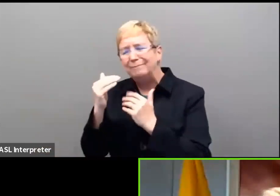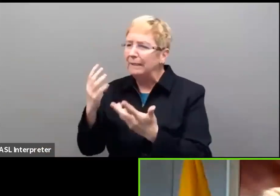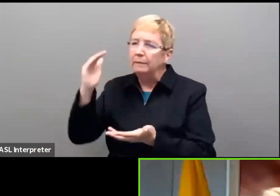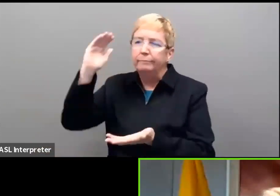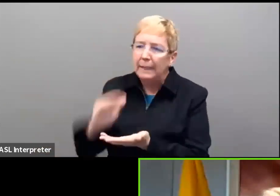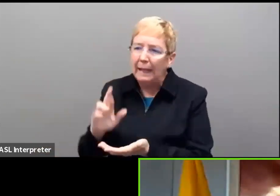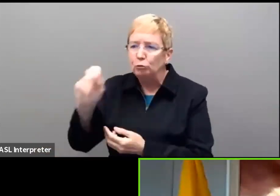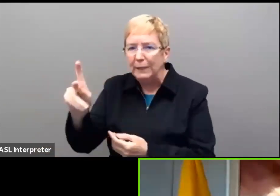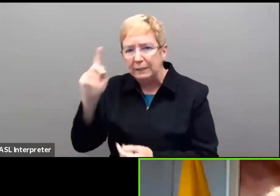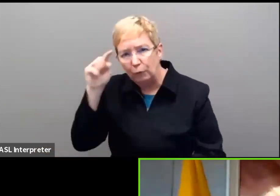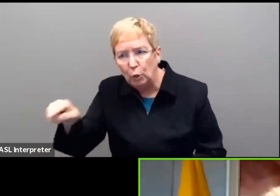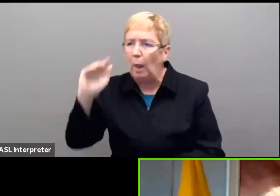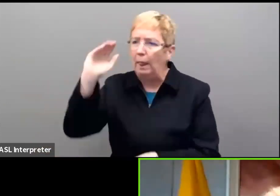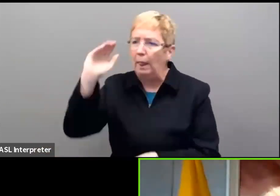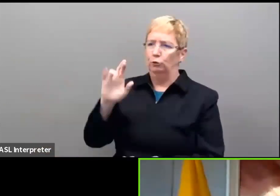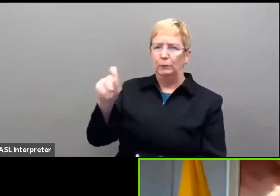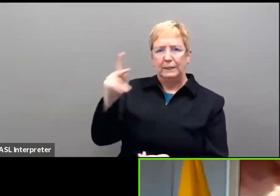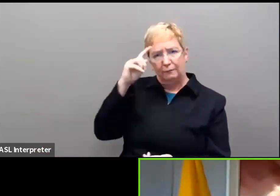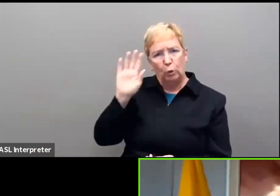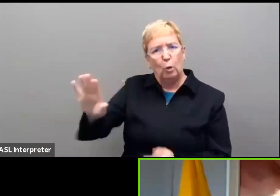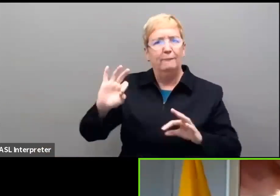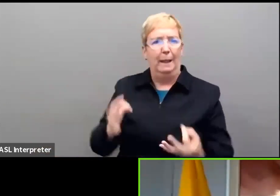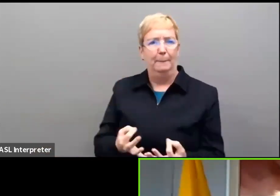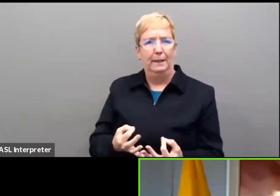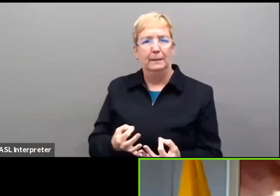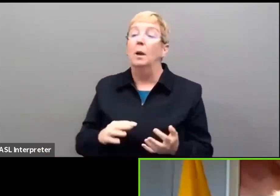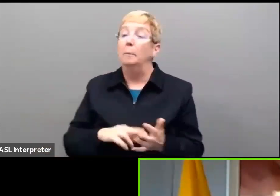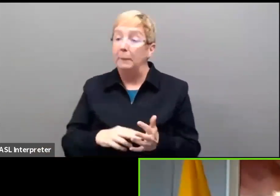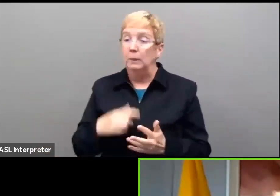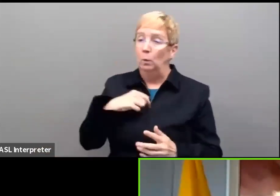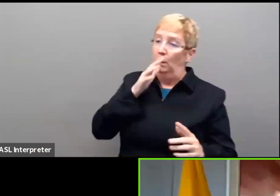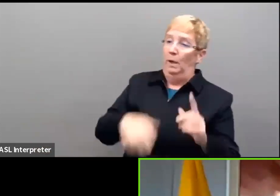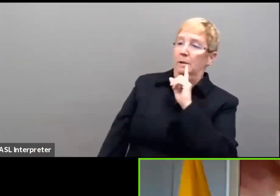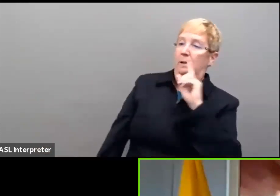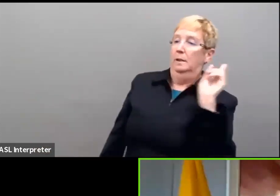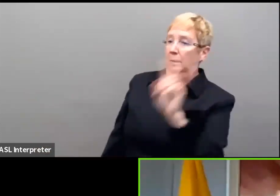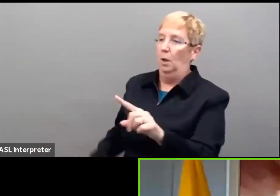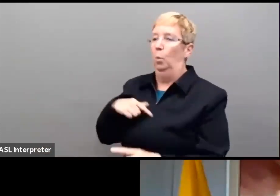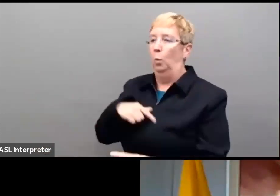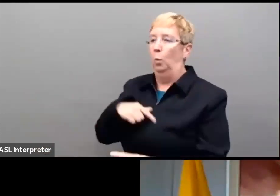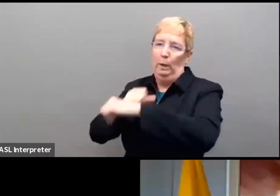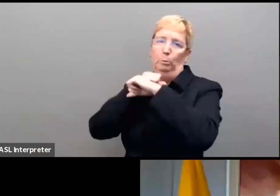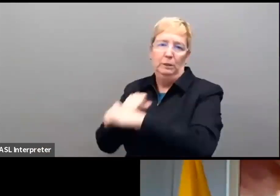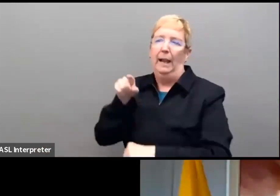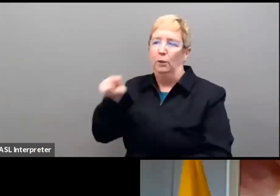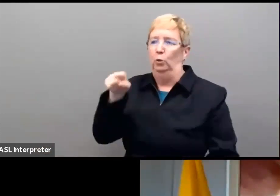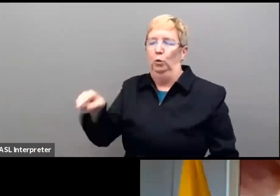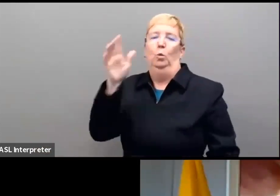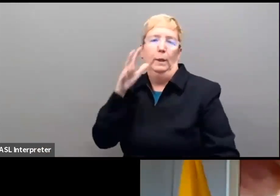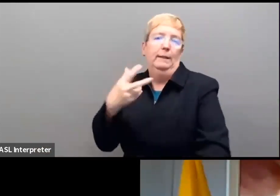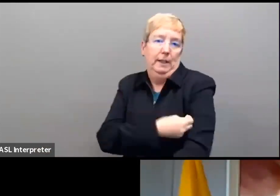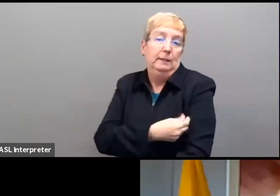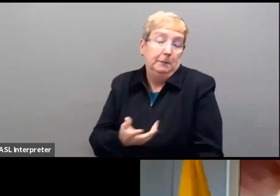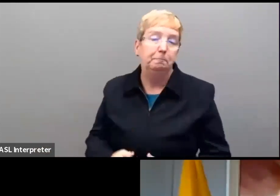sistema de salud, pero ya hemos agotado, hemos cansado a nuestros profesionales de